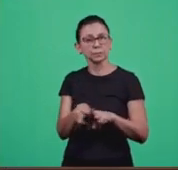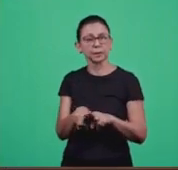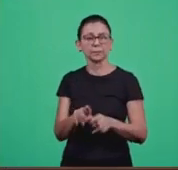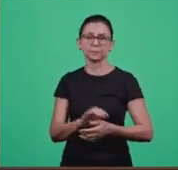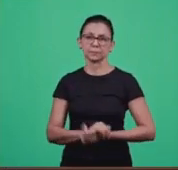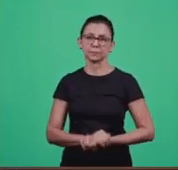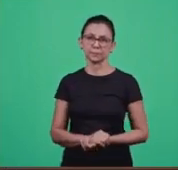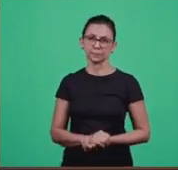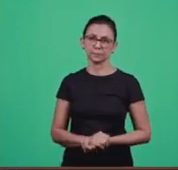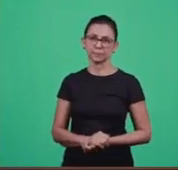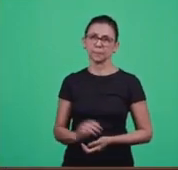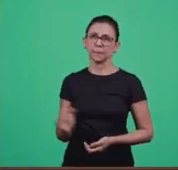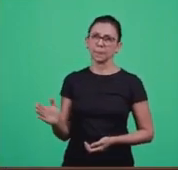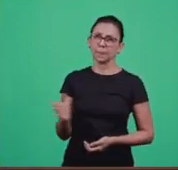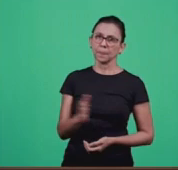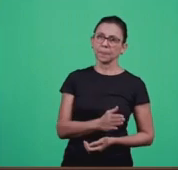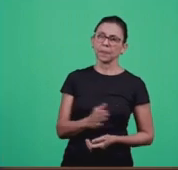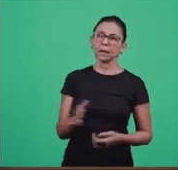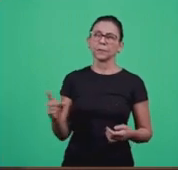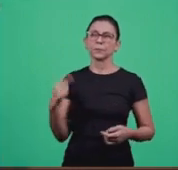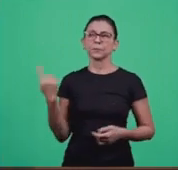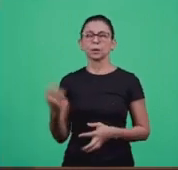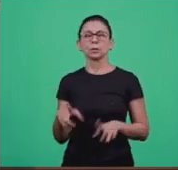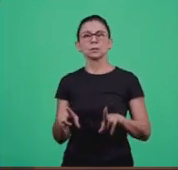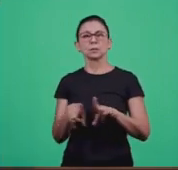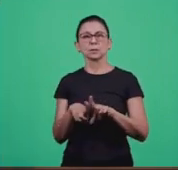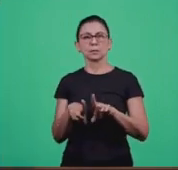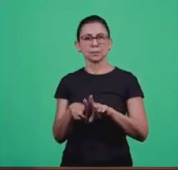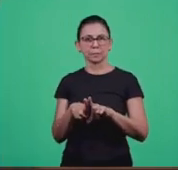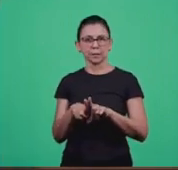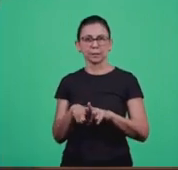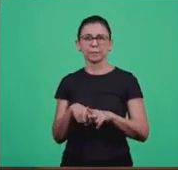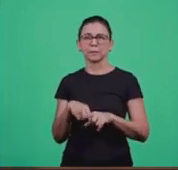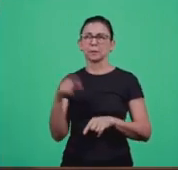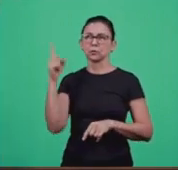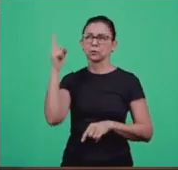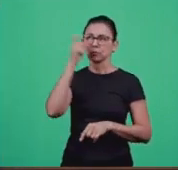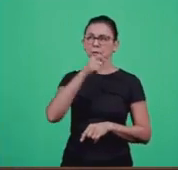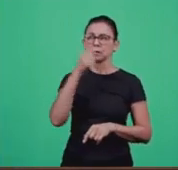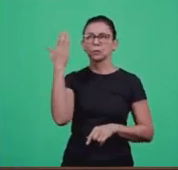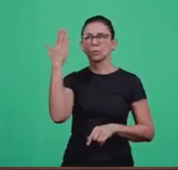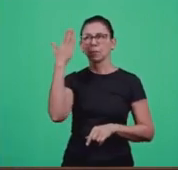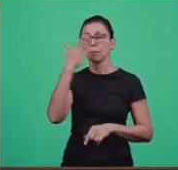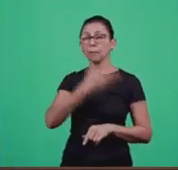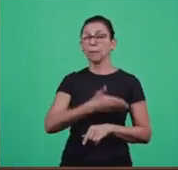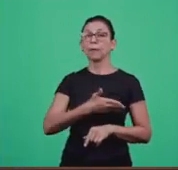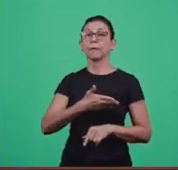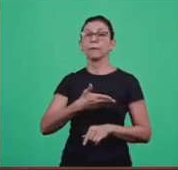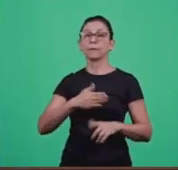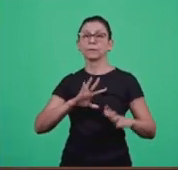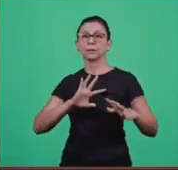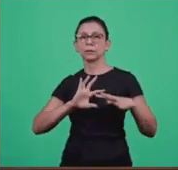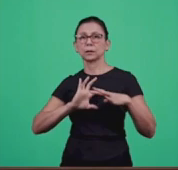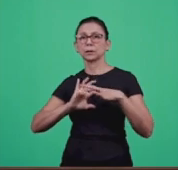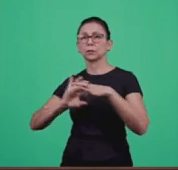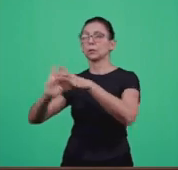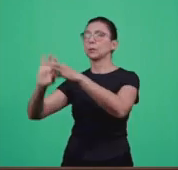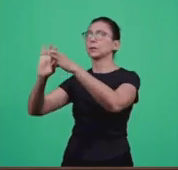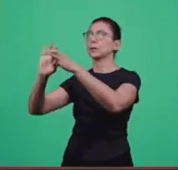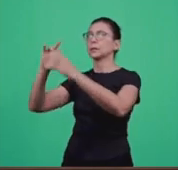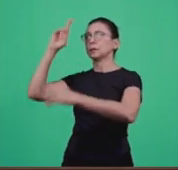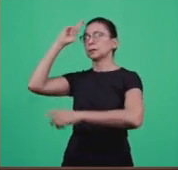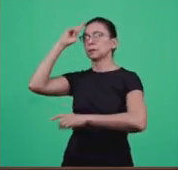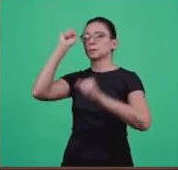dificultades, colocamos delante del Señor y el Señor nos ha bendecido. Porque Dios es todopoderoso. Y en comunión con